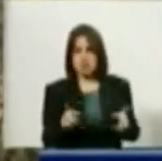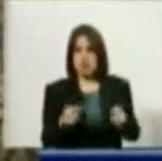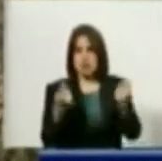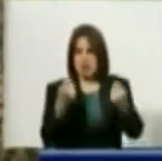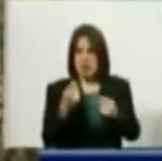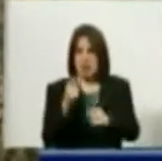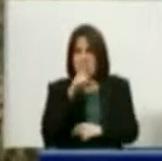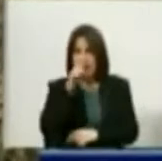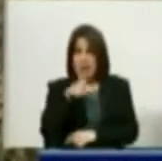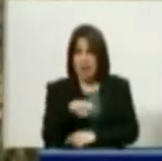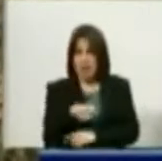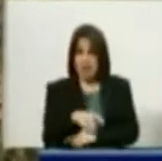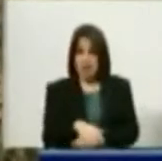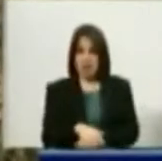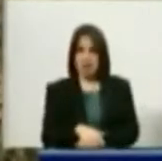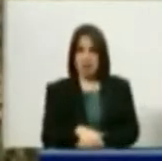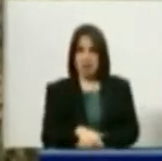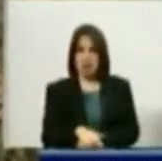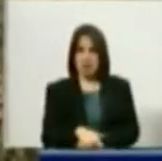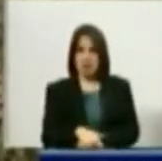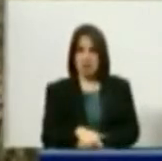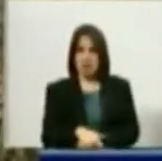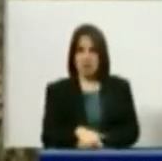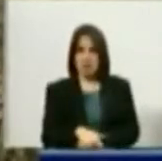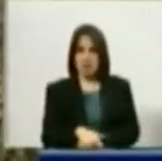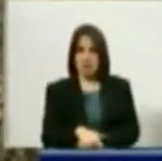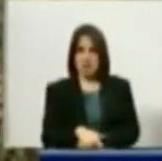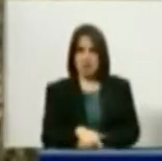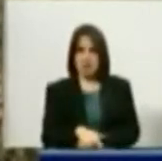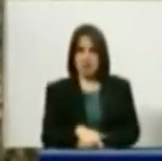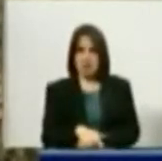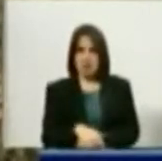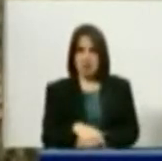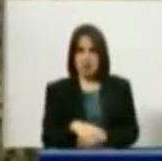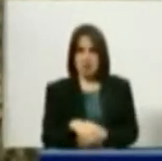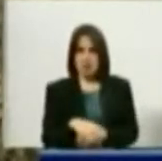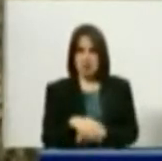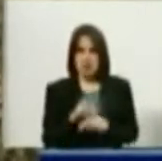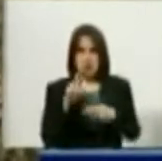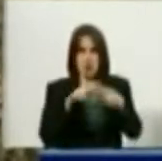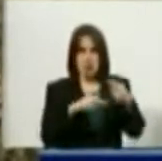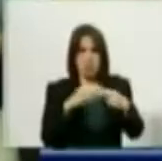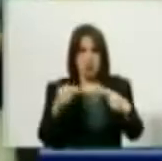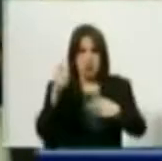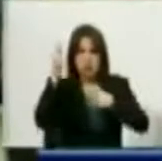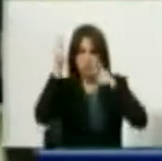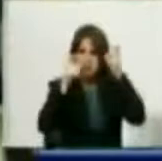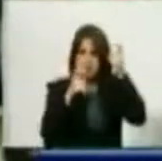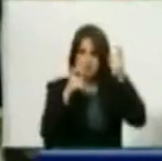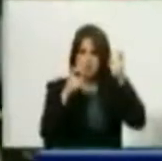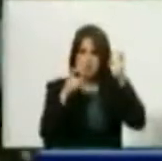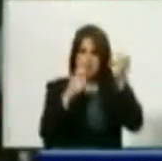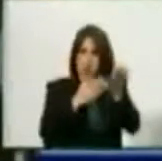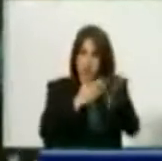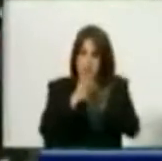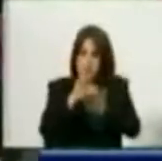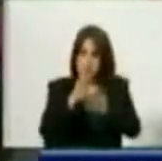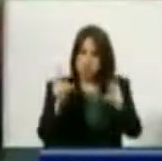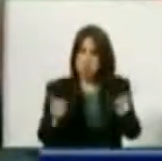no se van a salvar hoy ni porque churio está aquí numeral chavismo es